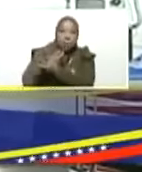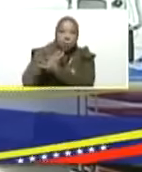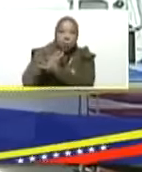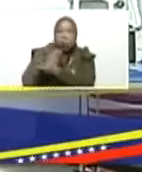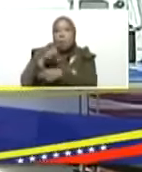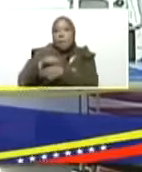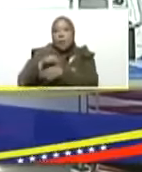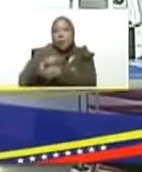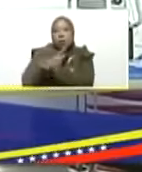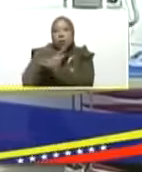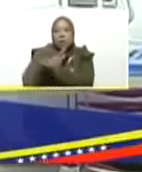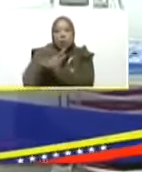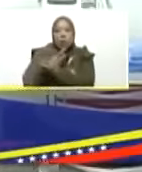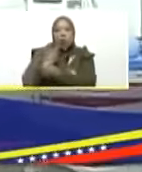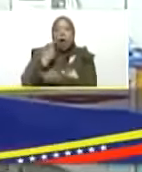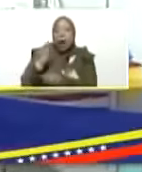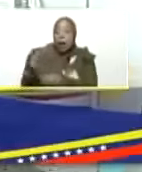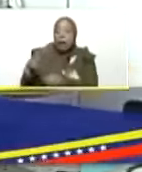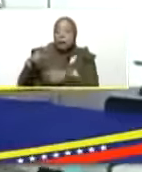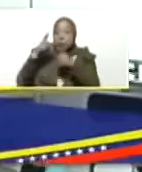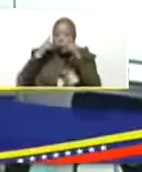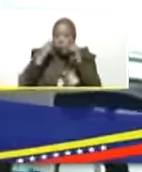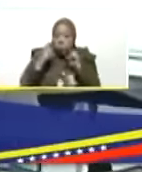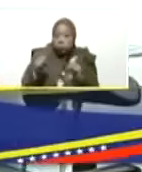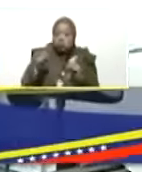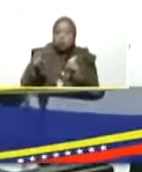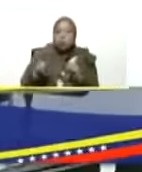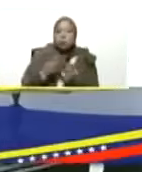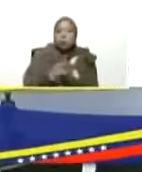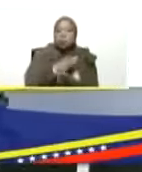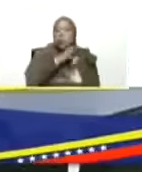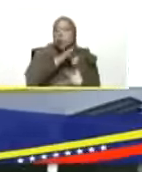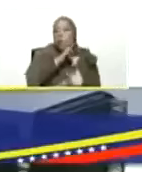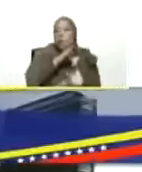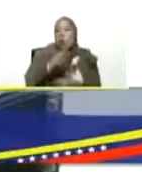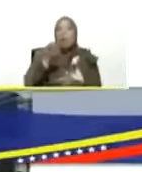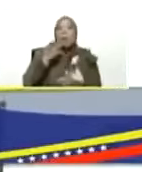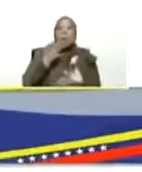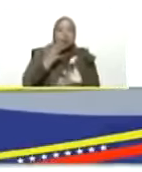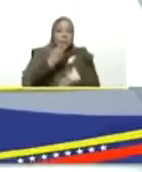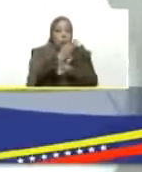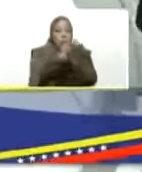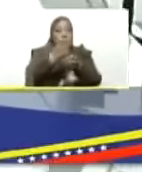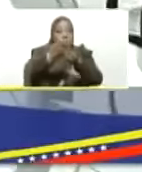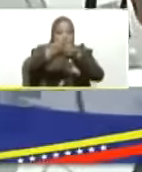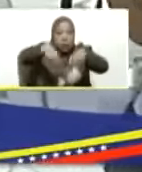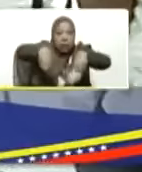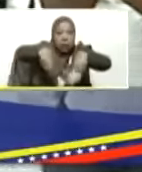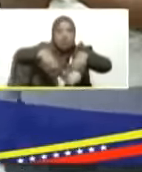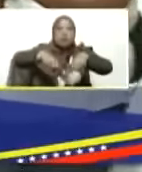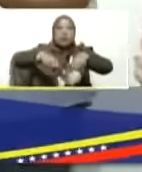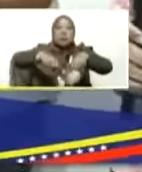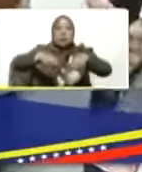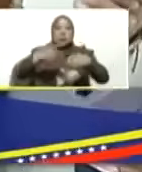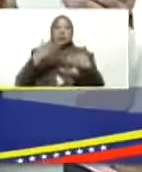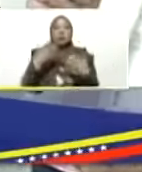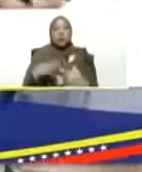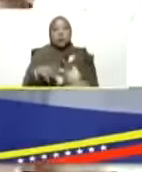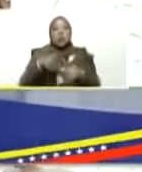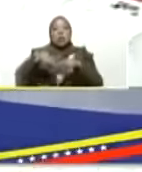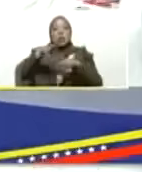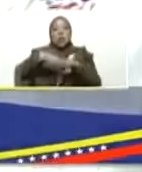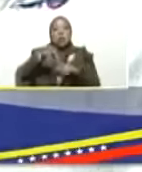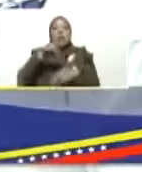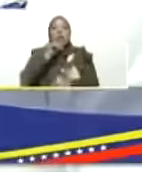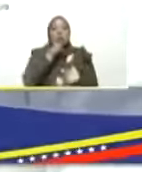atender a los pacientes con lesiones de una complejidad de traumática, tanto niños como